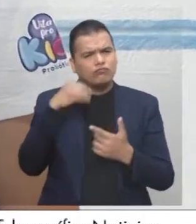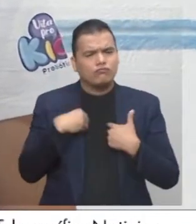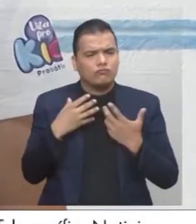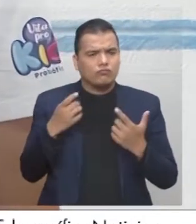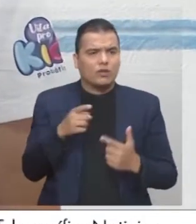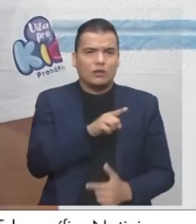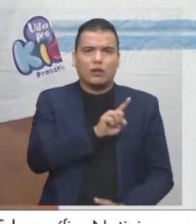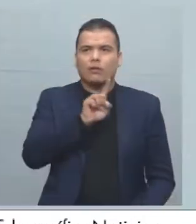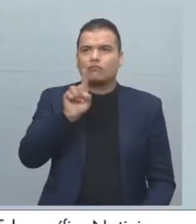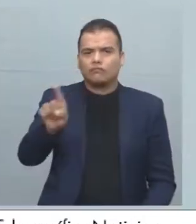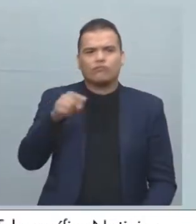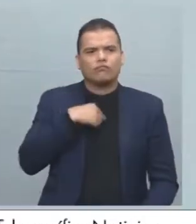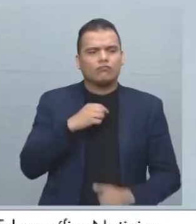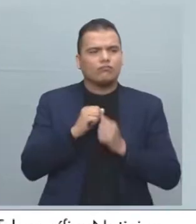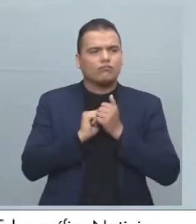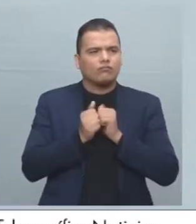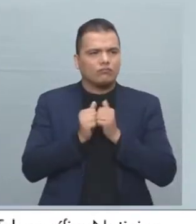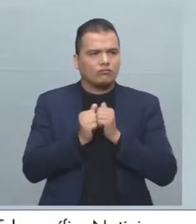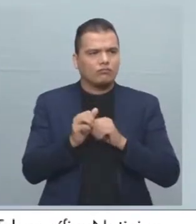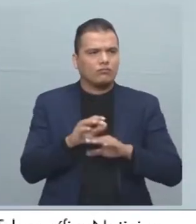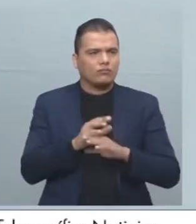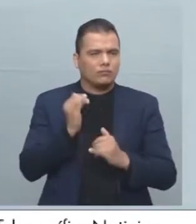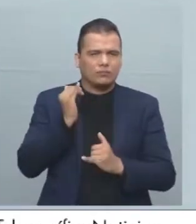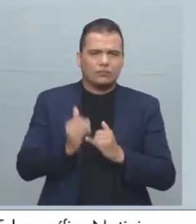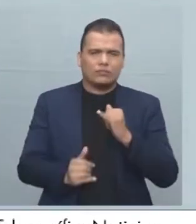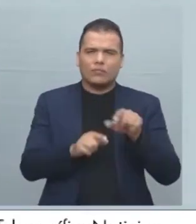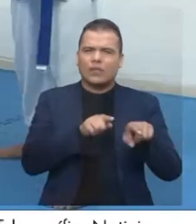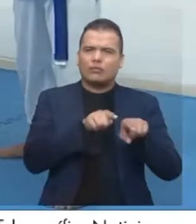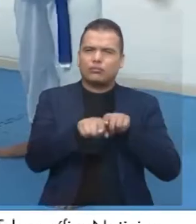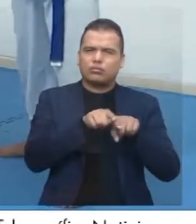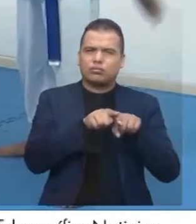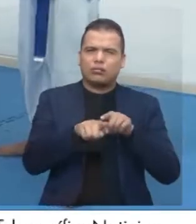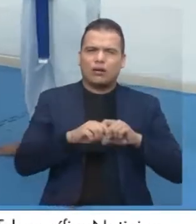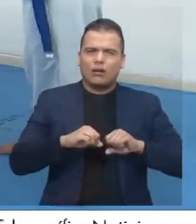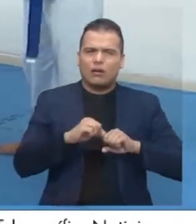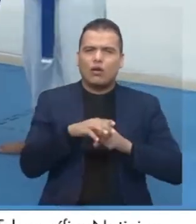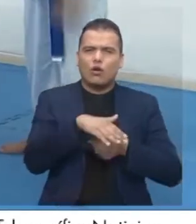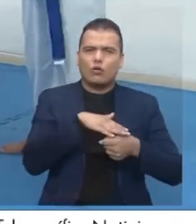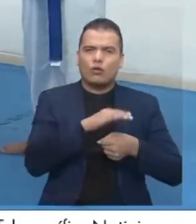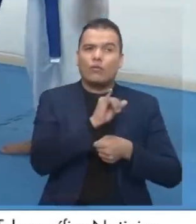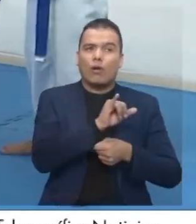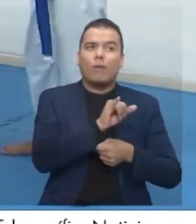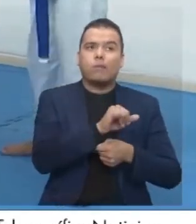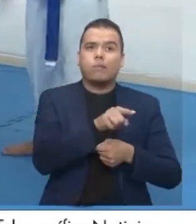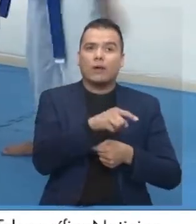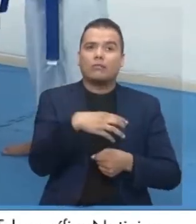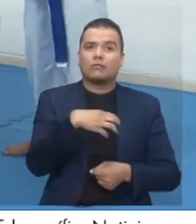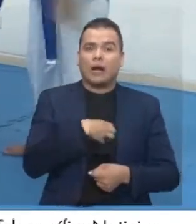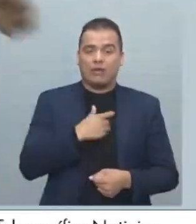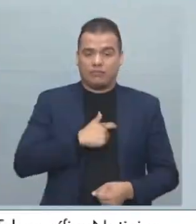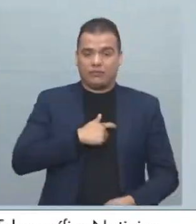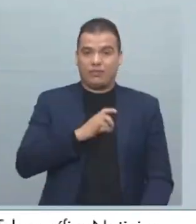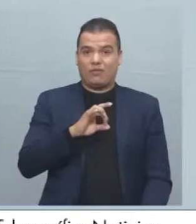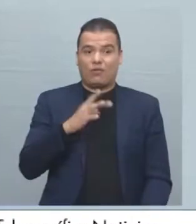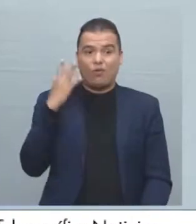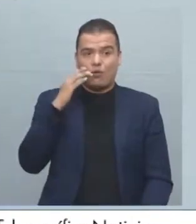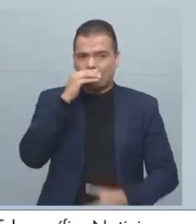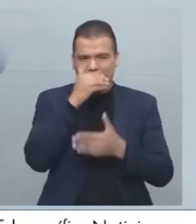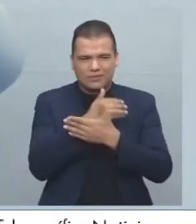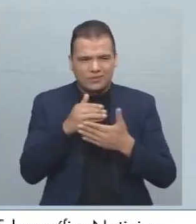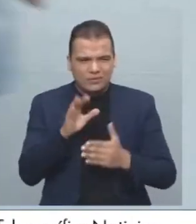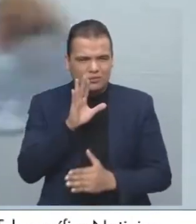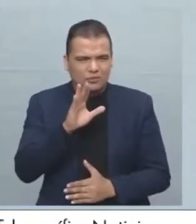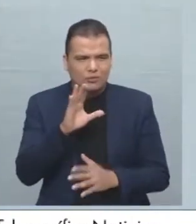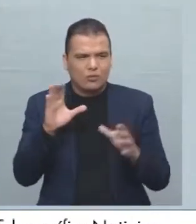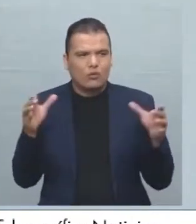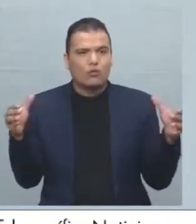y me llevaron al dojo. En su última participación en Zipaquirá brilló y se quedó con la medalla dorada en la modalidad infantil. Pues